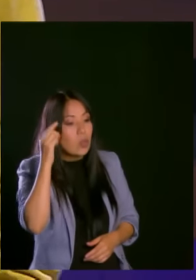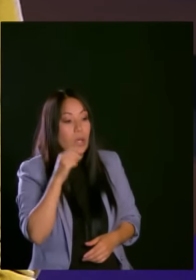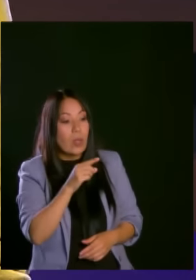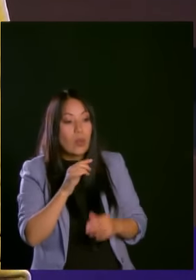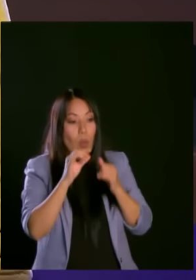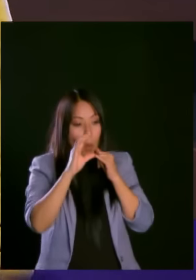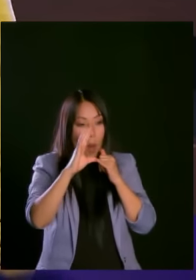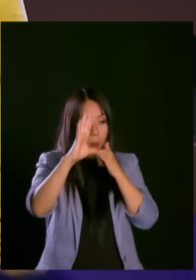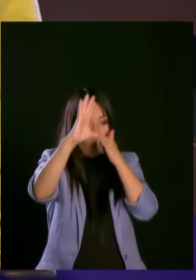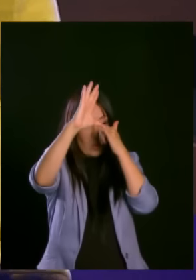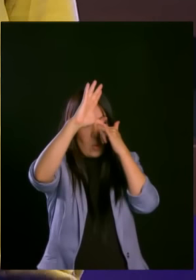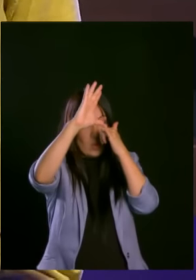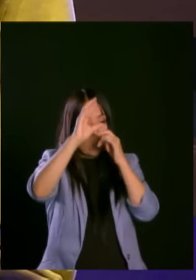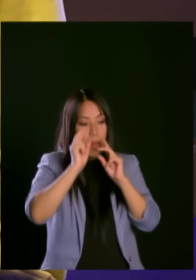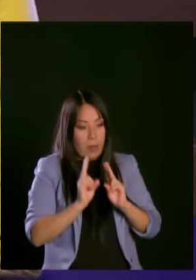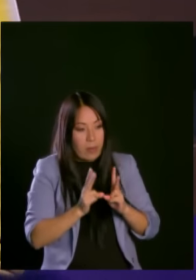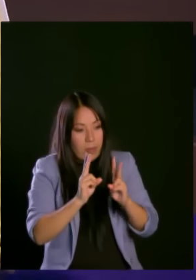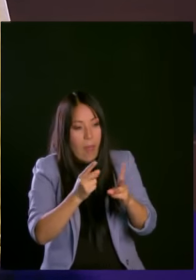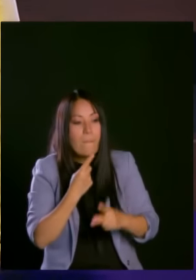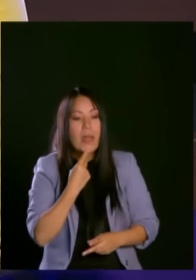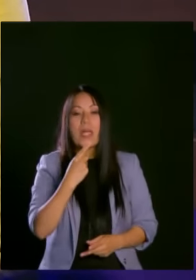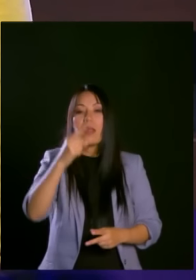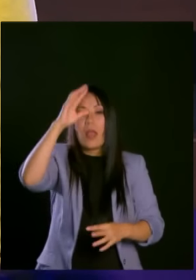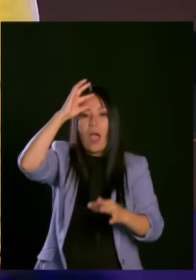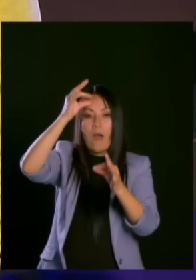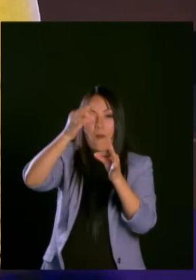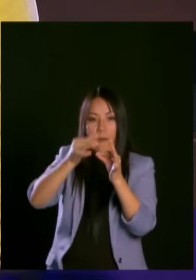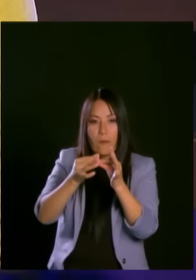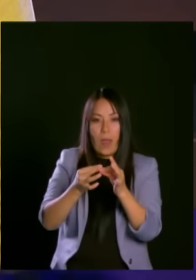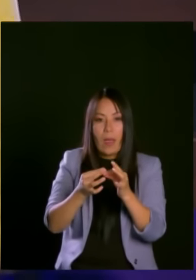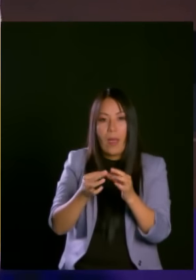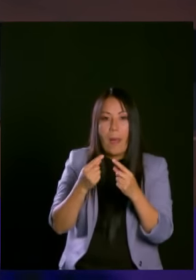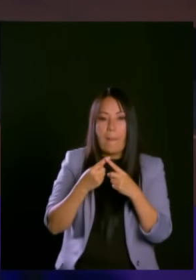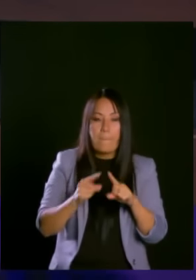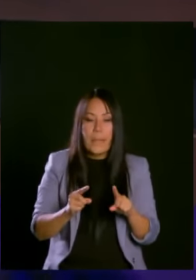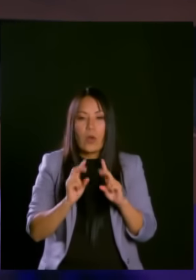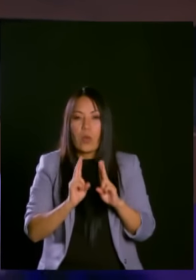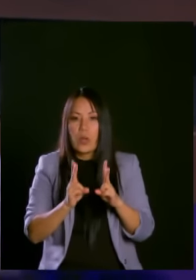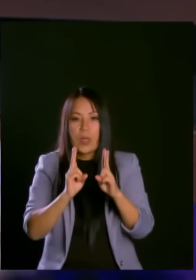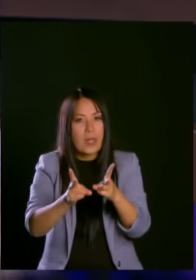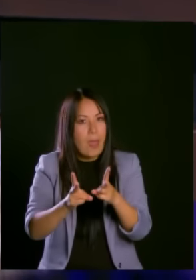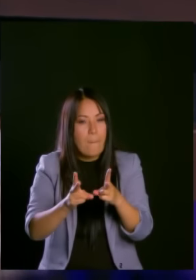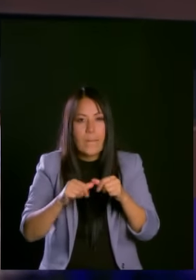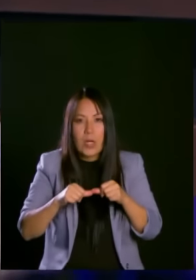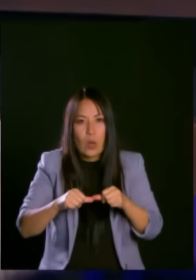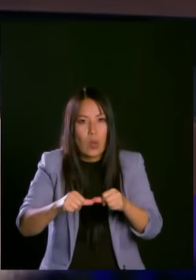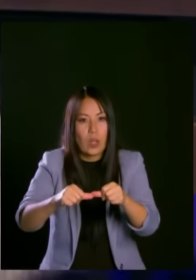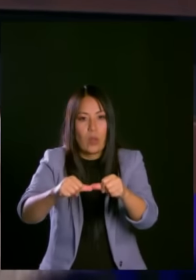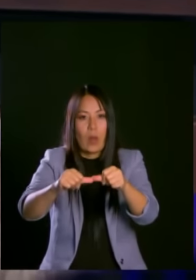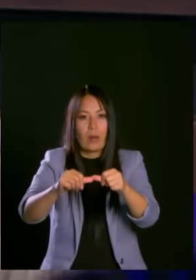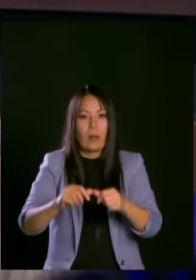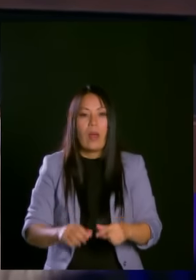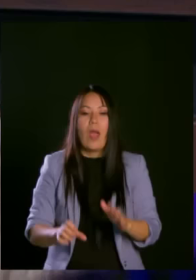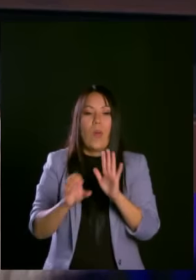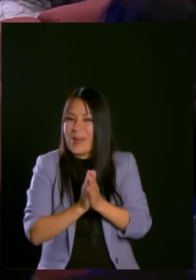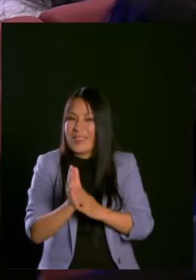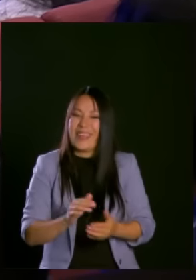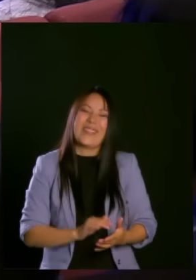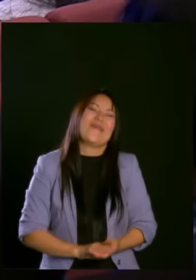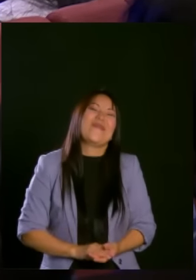fe. Sé que lo decretas, pero no se apartará de tu boca. ¿Qué quiere decir eso? Que nosotros podemos estar así, de